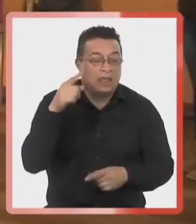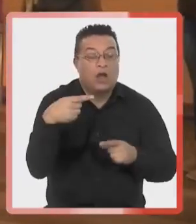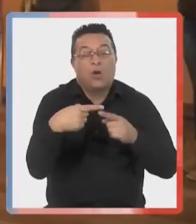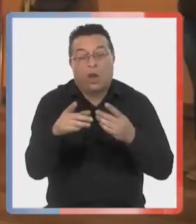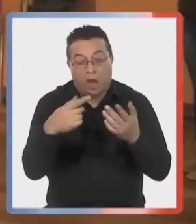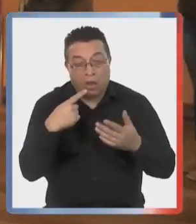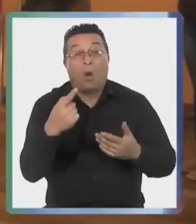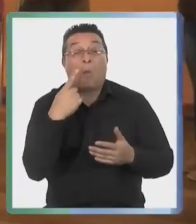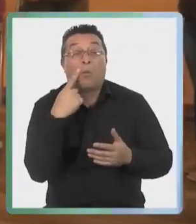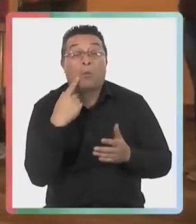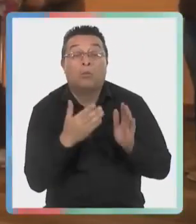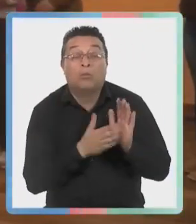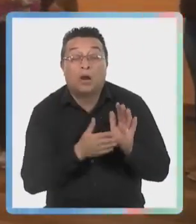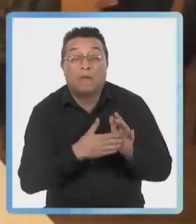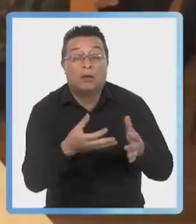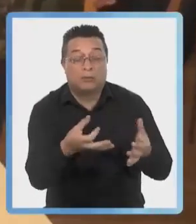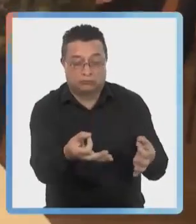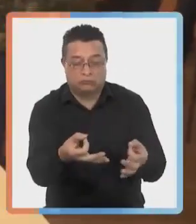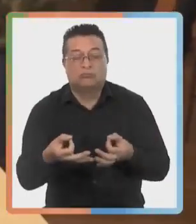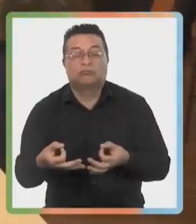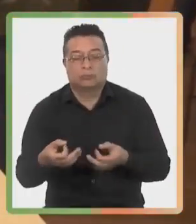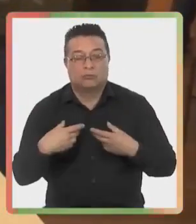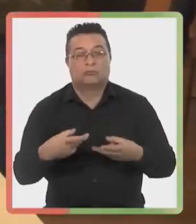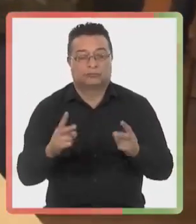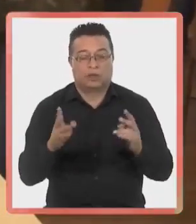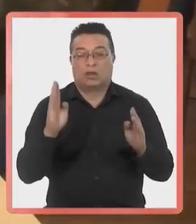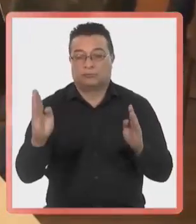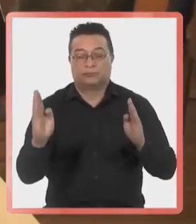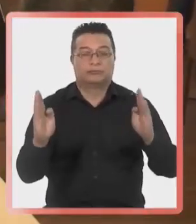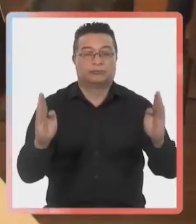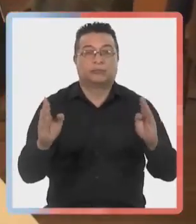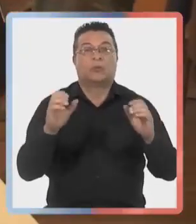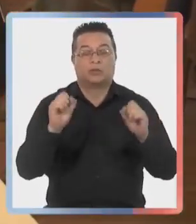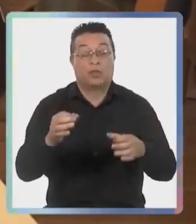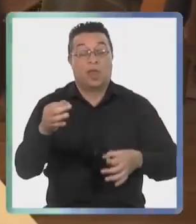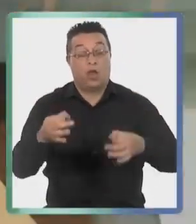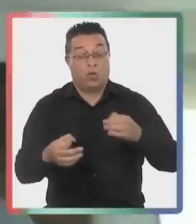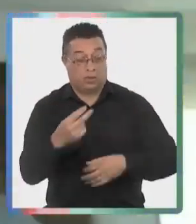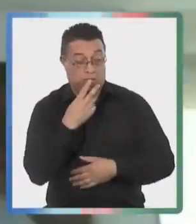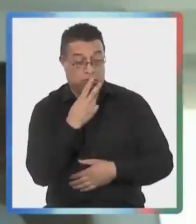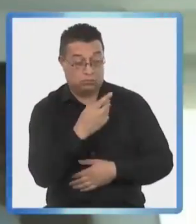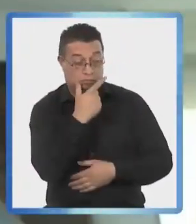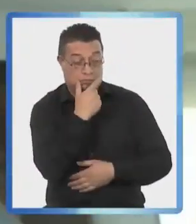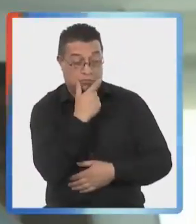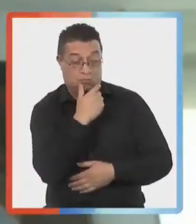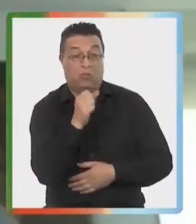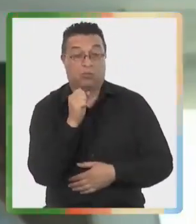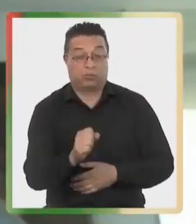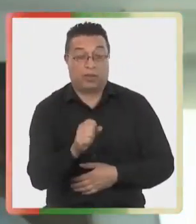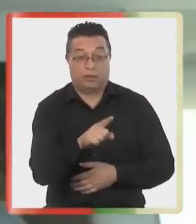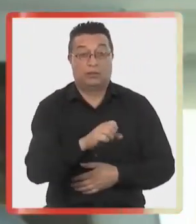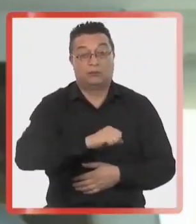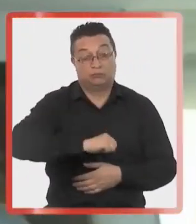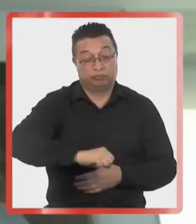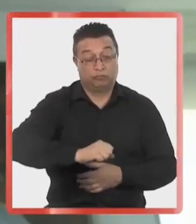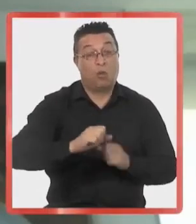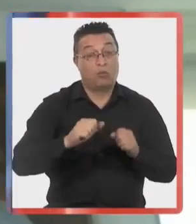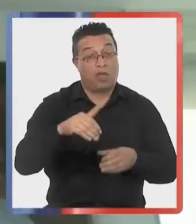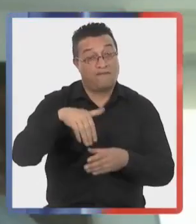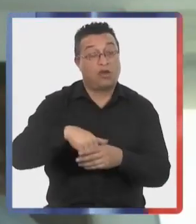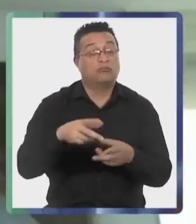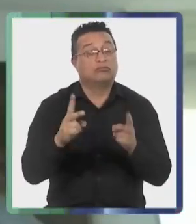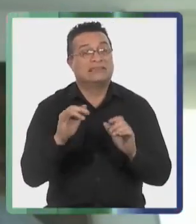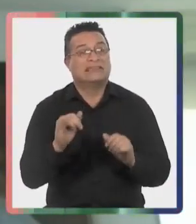cosa por el estilo, digamos, que entra en un rango que el juez calificará si se trata de un impedimento o